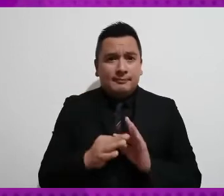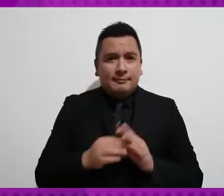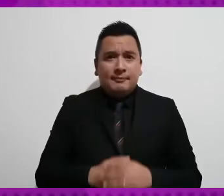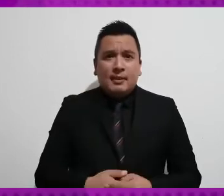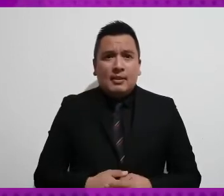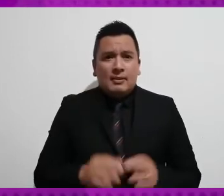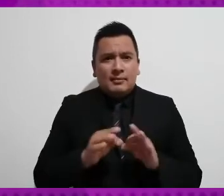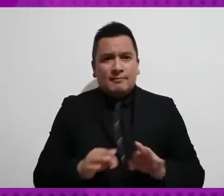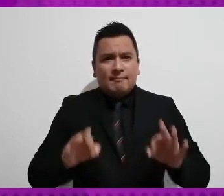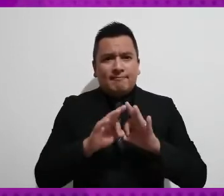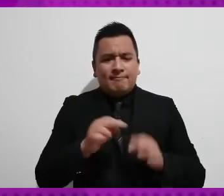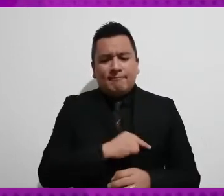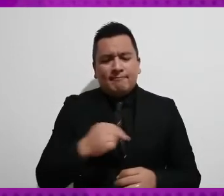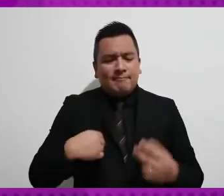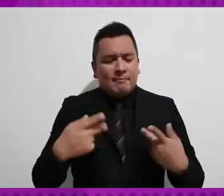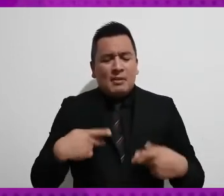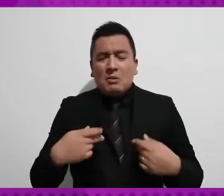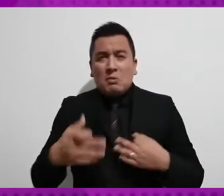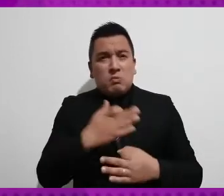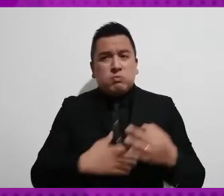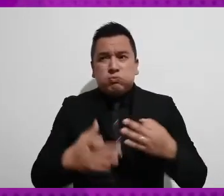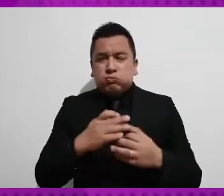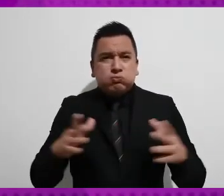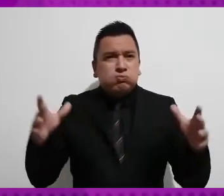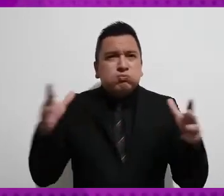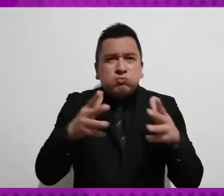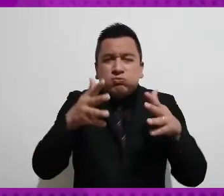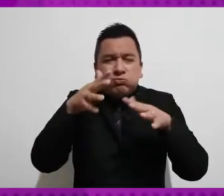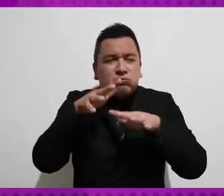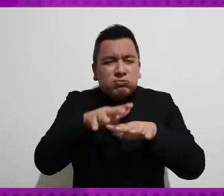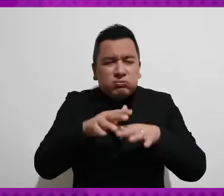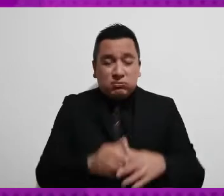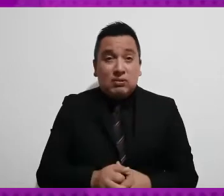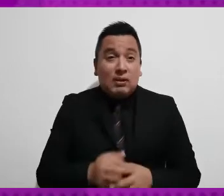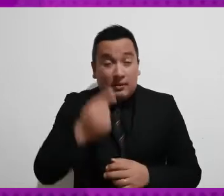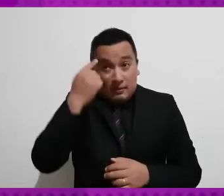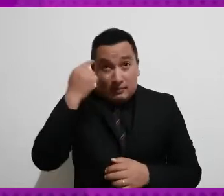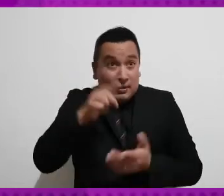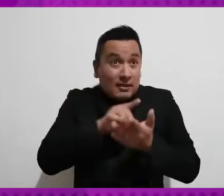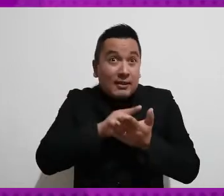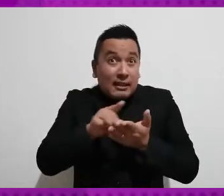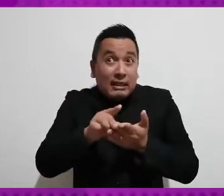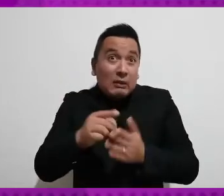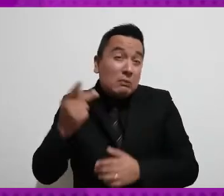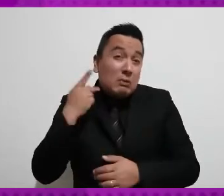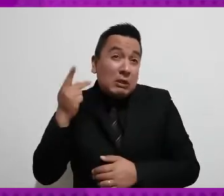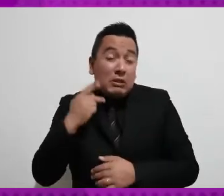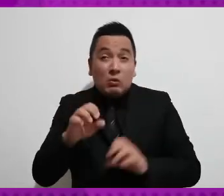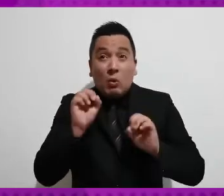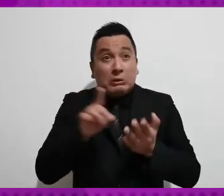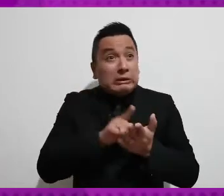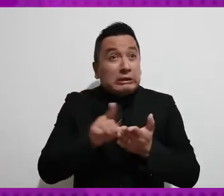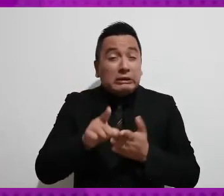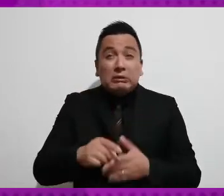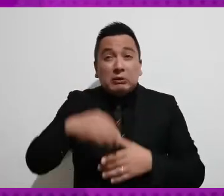tema de la inclusión es un tema fundamental para el ejercicio de todos nuestros derechos político-electorales. Nosotros sabemos